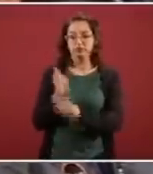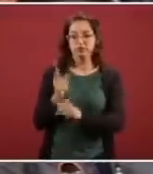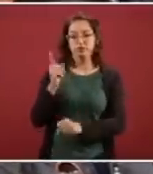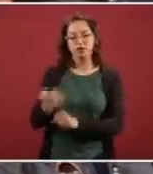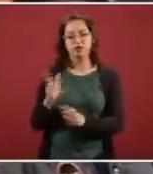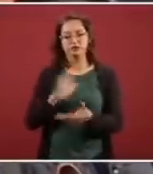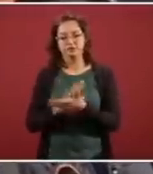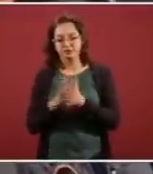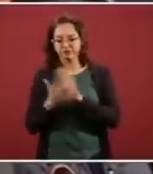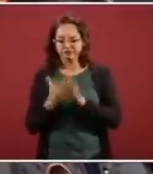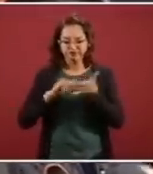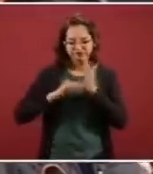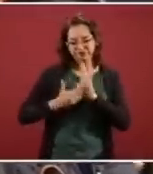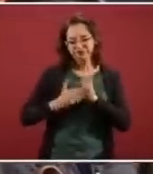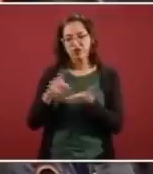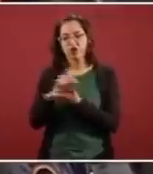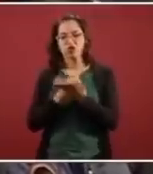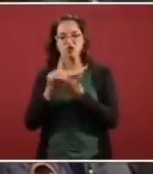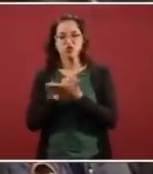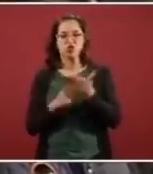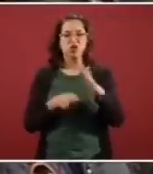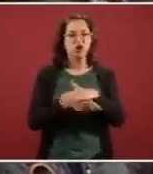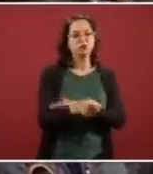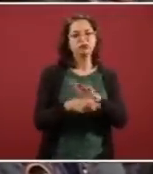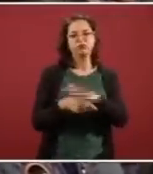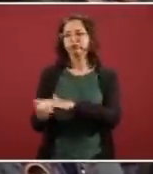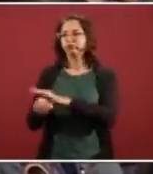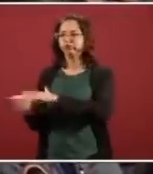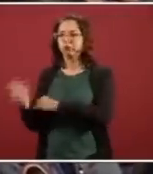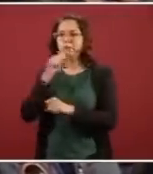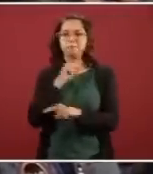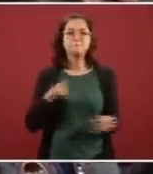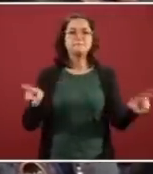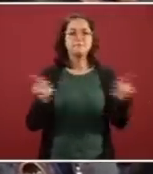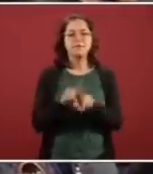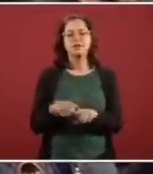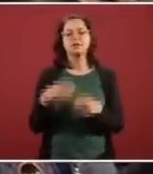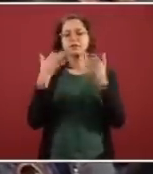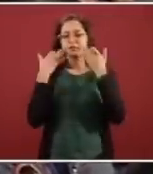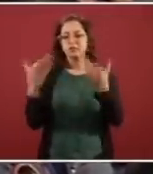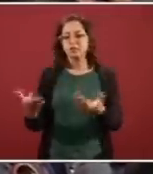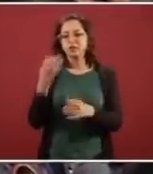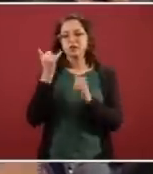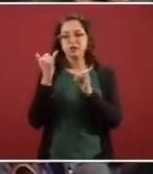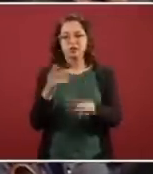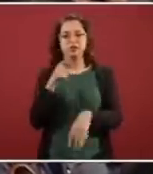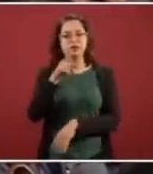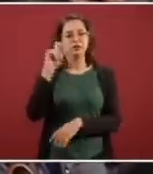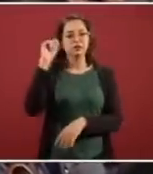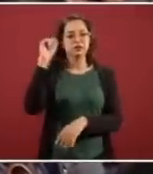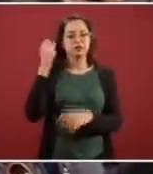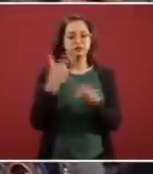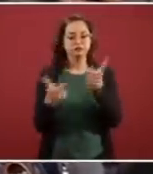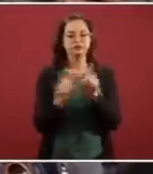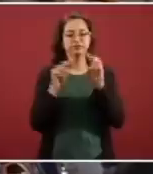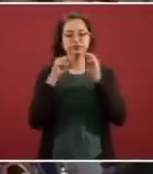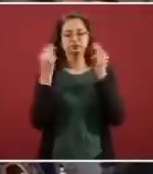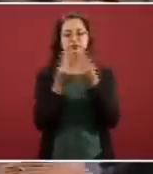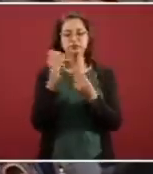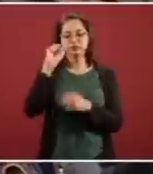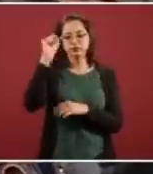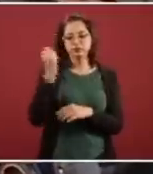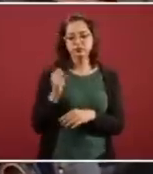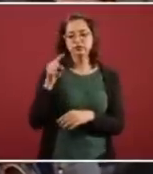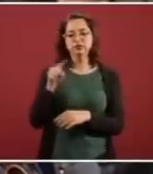conspiración en el tráfico de drogas y declaraciones falsas, habiendo recibido sobornos millonarios del cártel de Sinaloa. Durante el juicio al